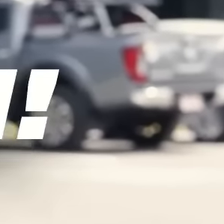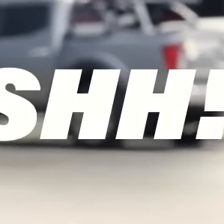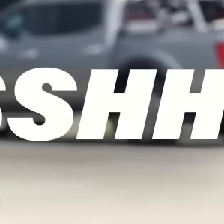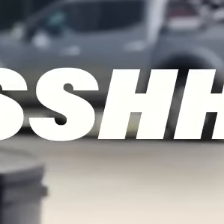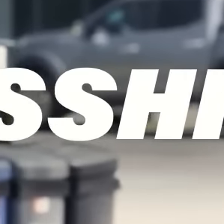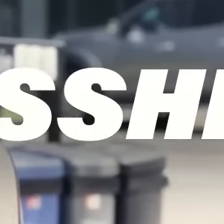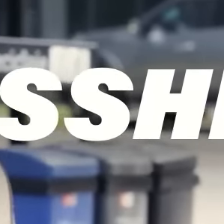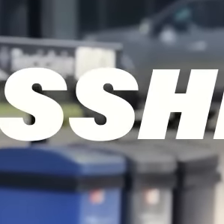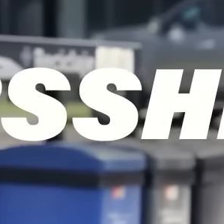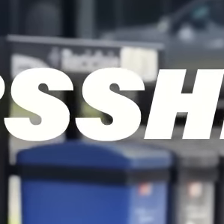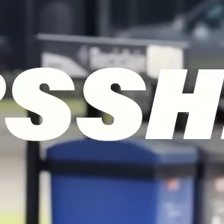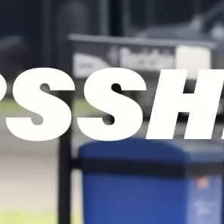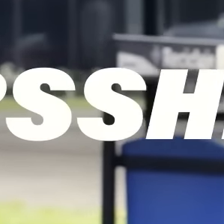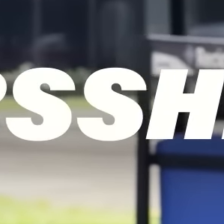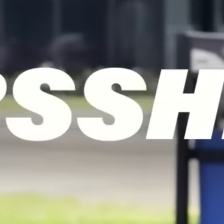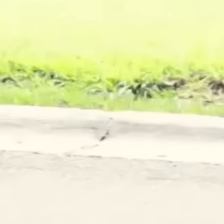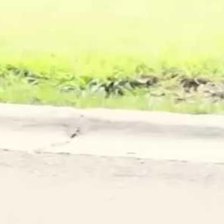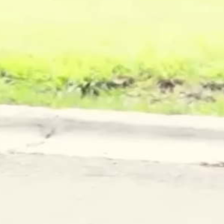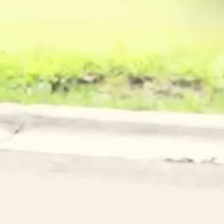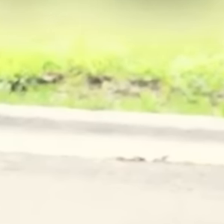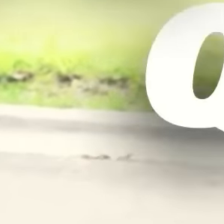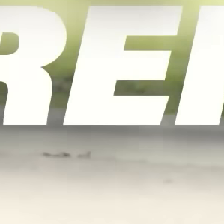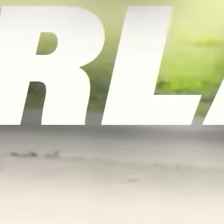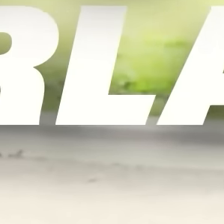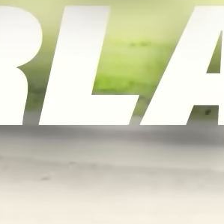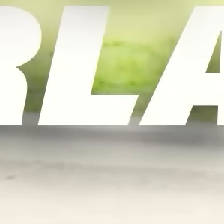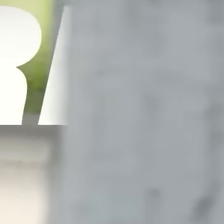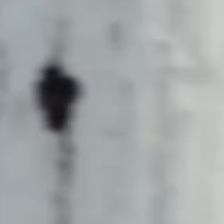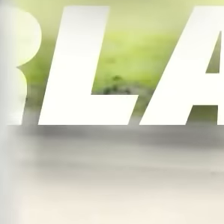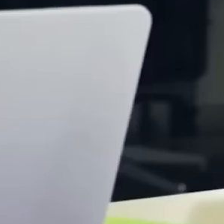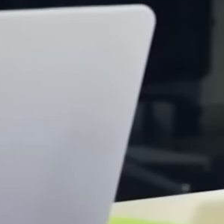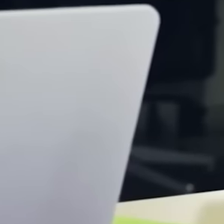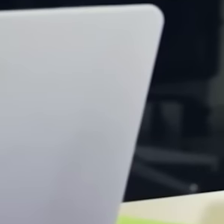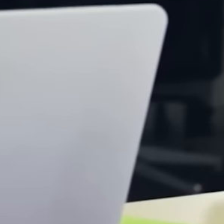Adiós, mi amor. ¿Qué le pasa? Venga pa' quererla.